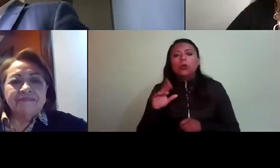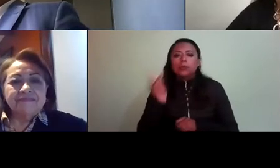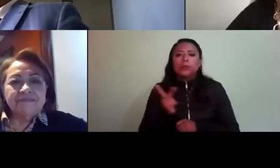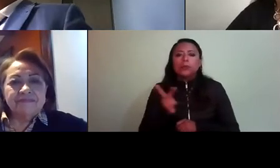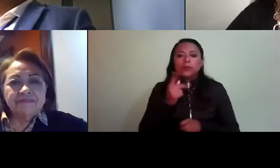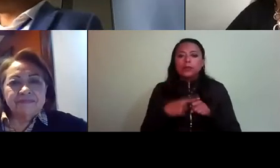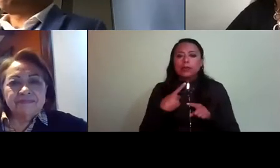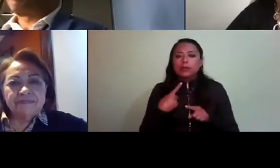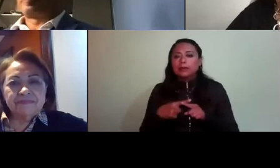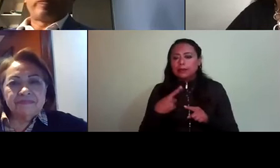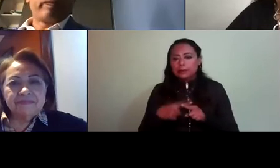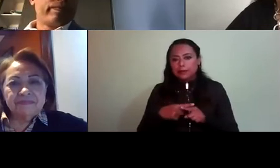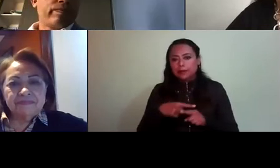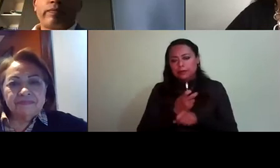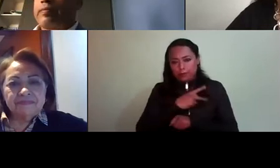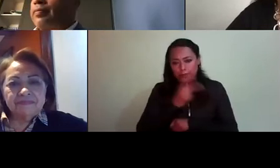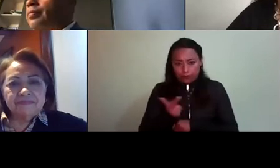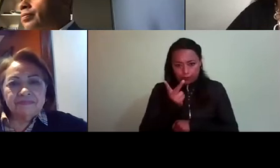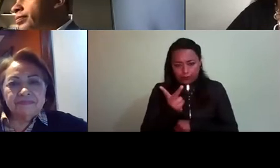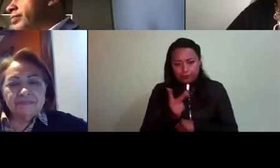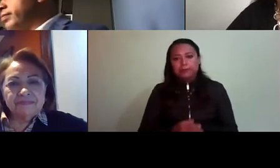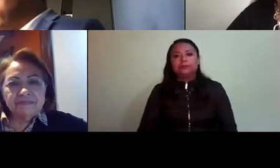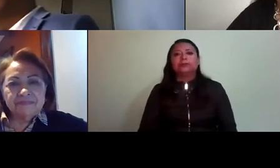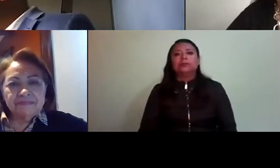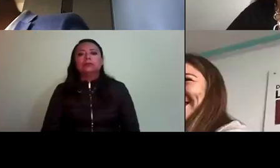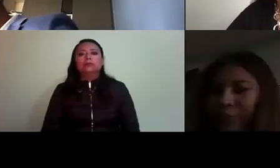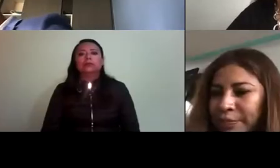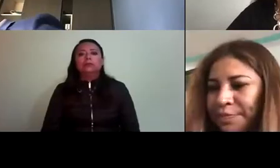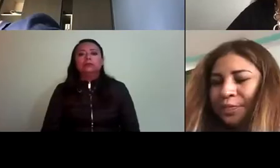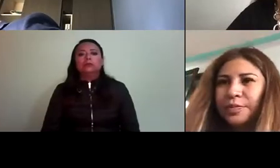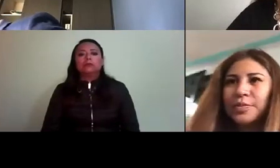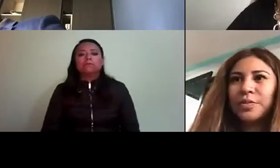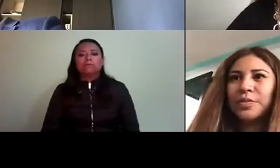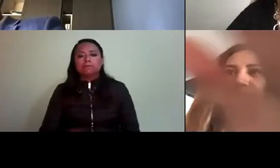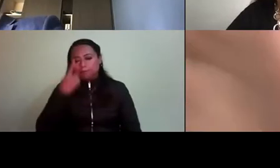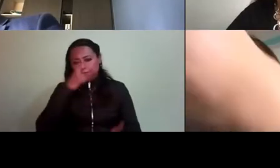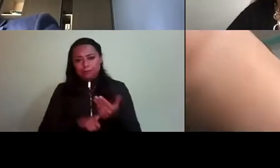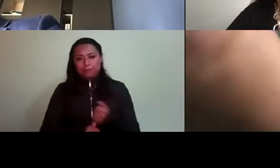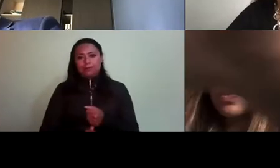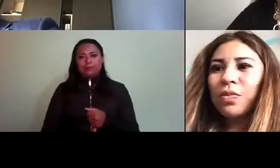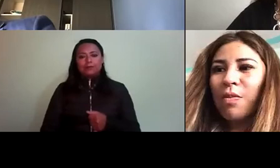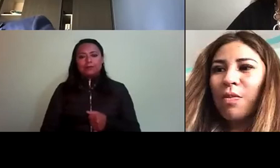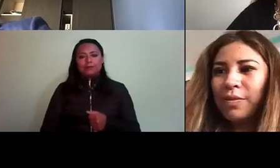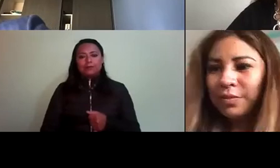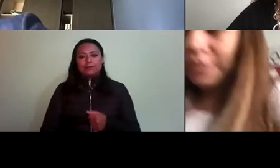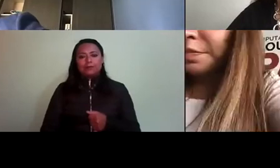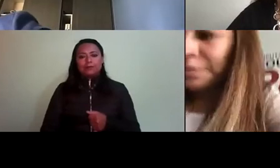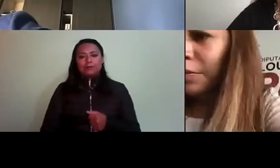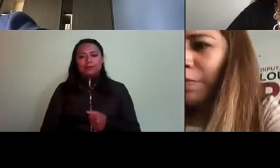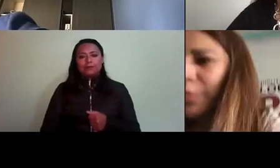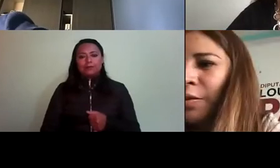Y si no, damos paso. Me parece que no está. Ah, ya, ahí está la diputada.